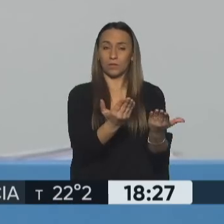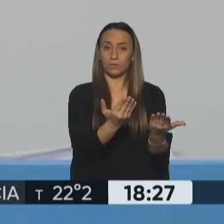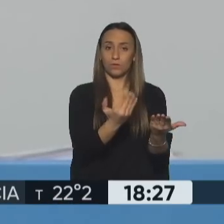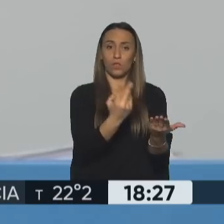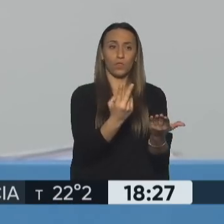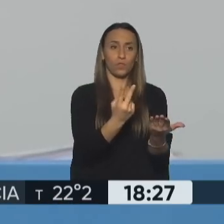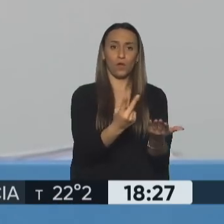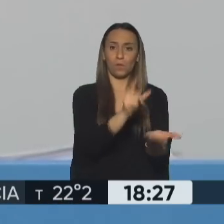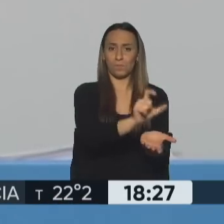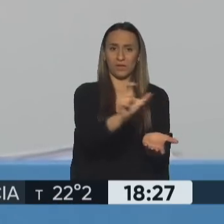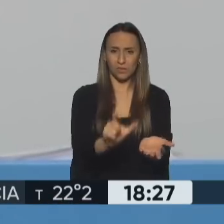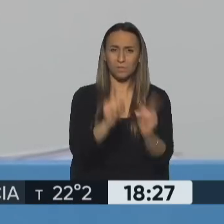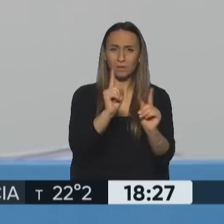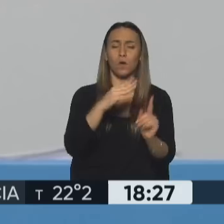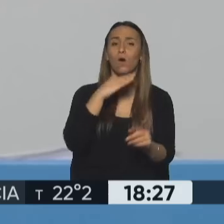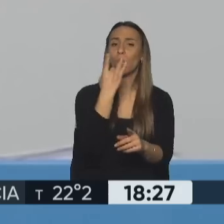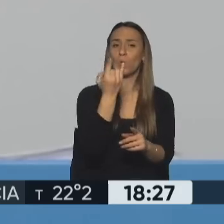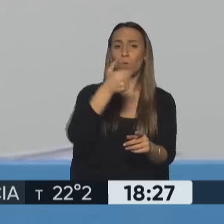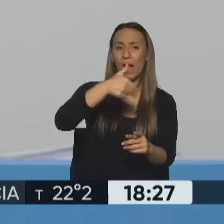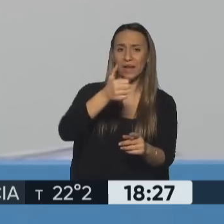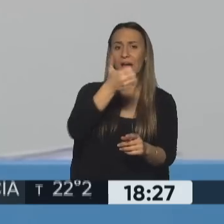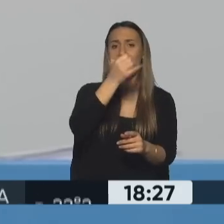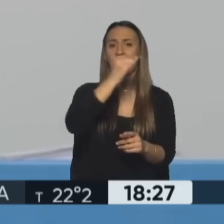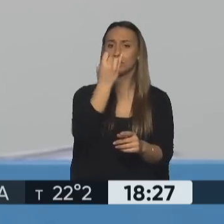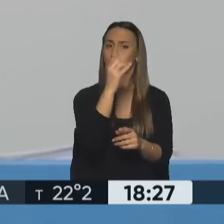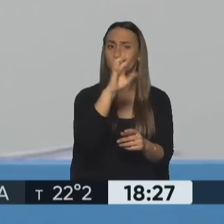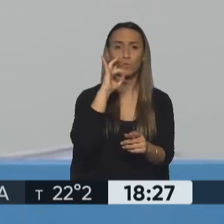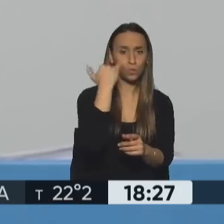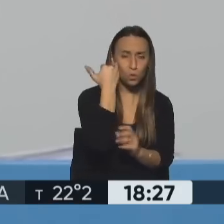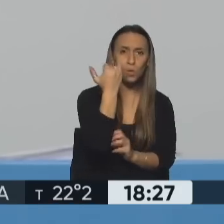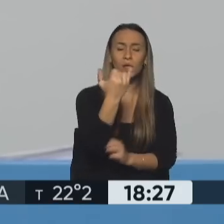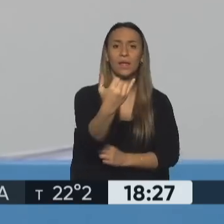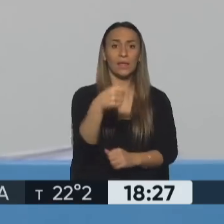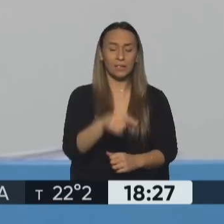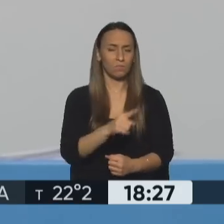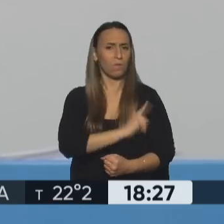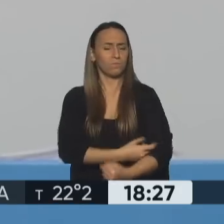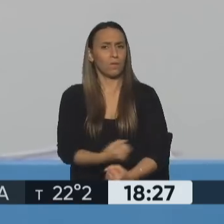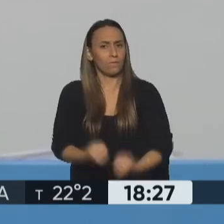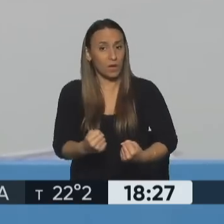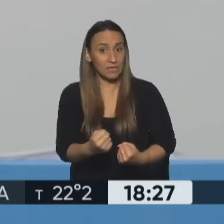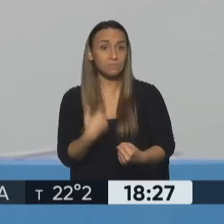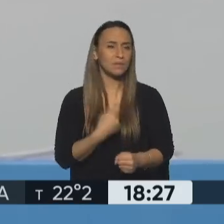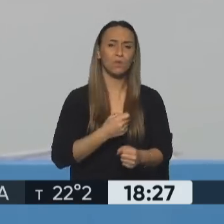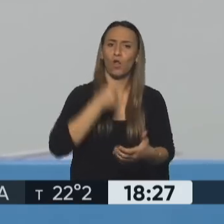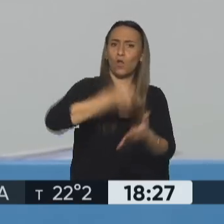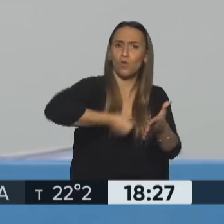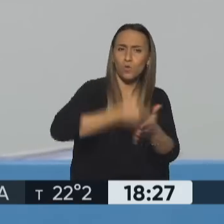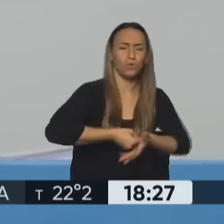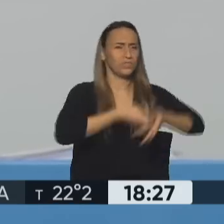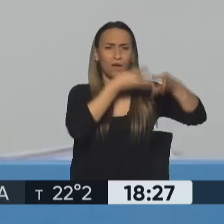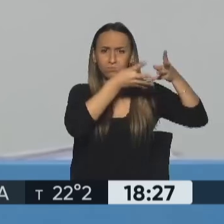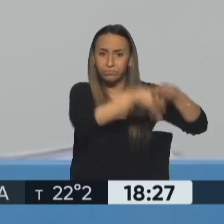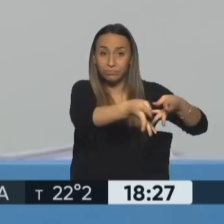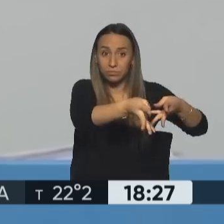de esas mujeres, de la Juana Zurduy, relación de fuerzas, colgando con los críos en el campo de batalla. Este